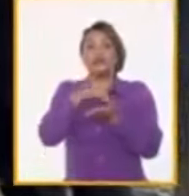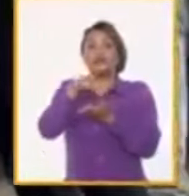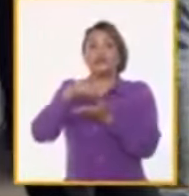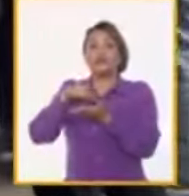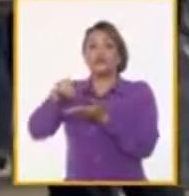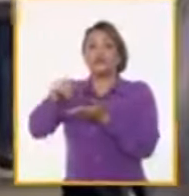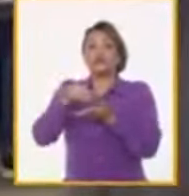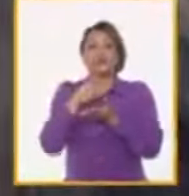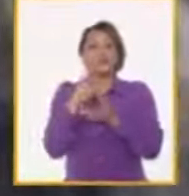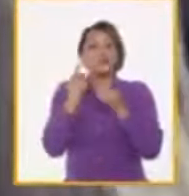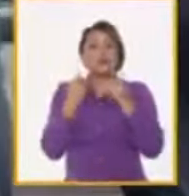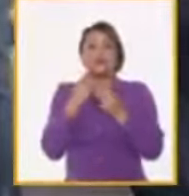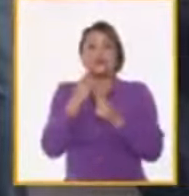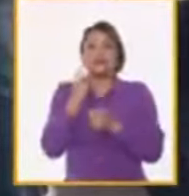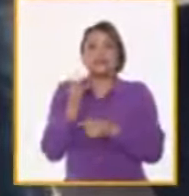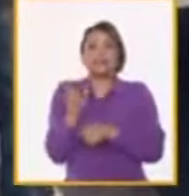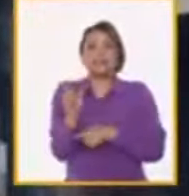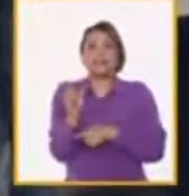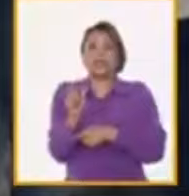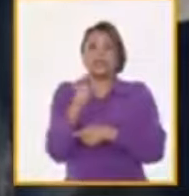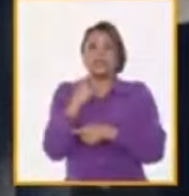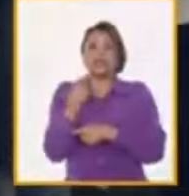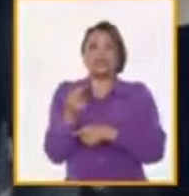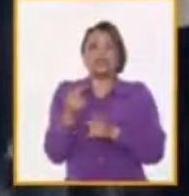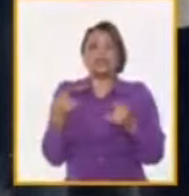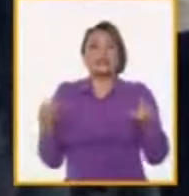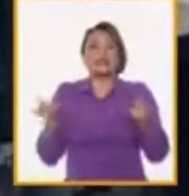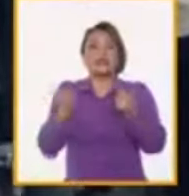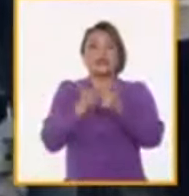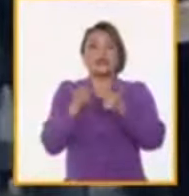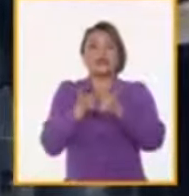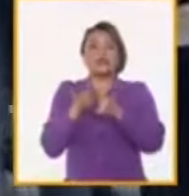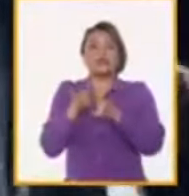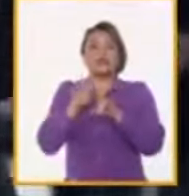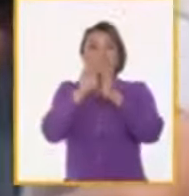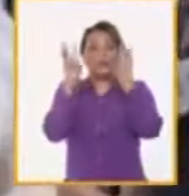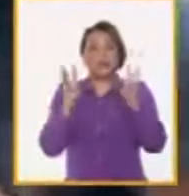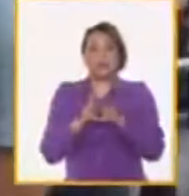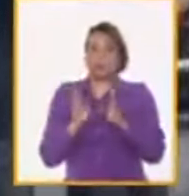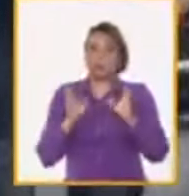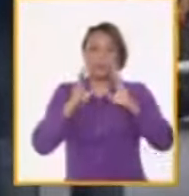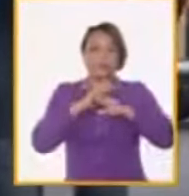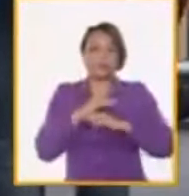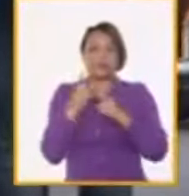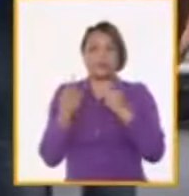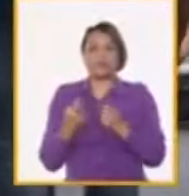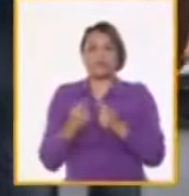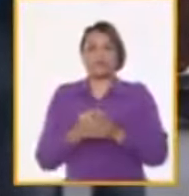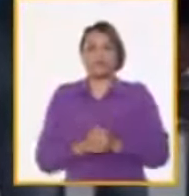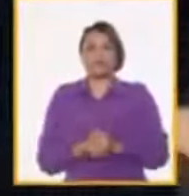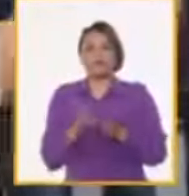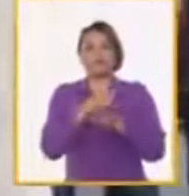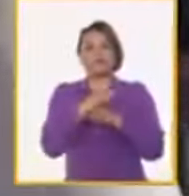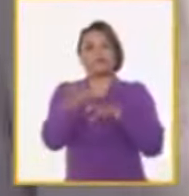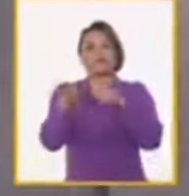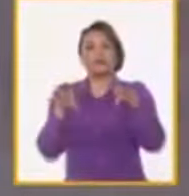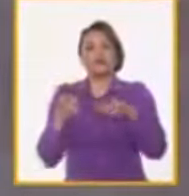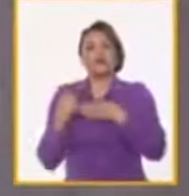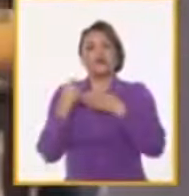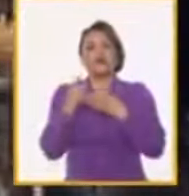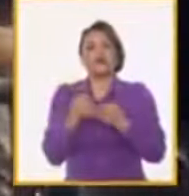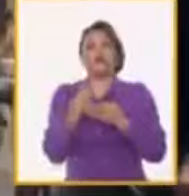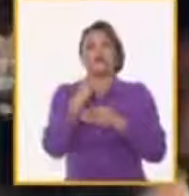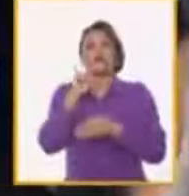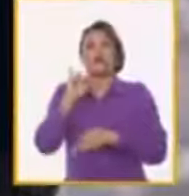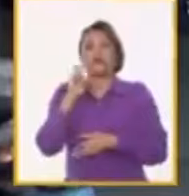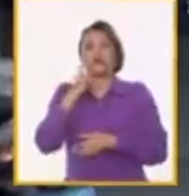necesitan tarjeta SIM ni conexión a Internet. Las explosiones se produjeron en varios bastiones de Hezbollah, apoyado por Irán, pocas